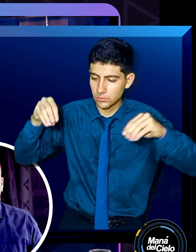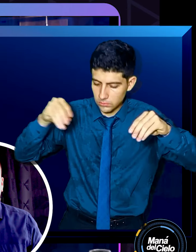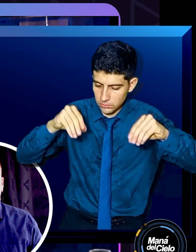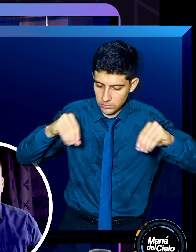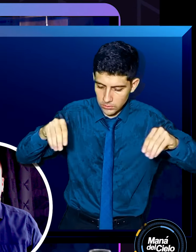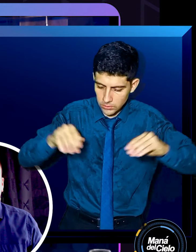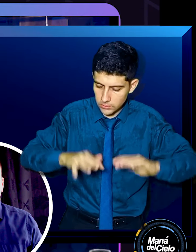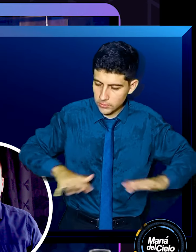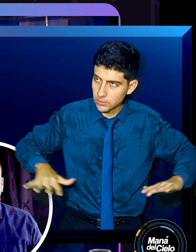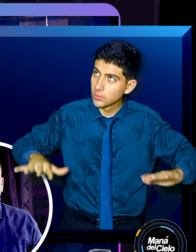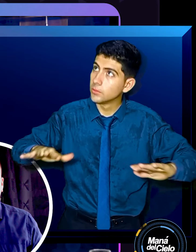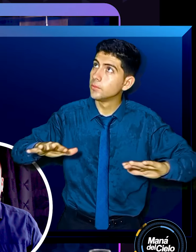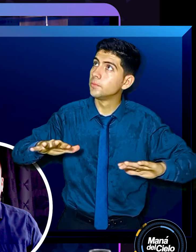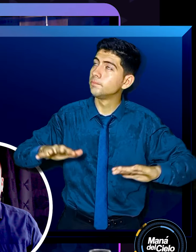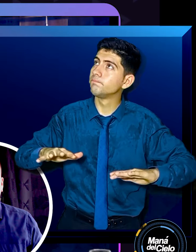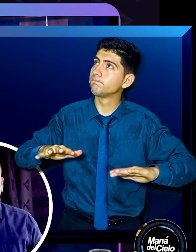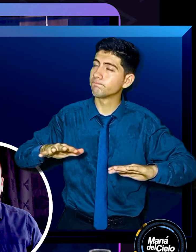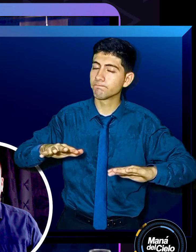desierto,